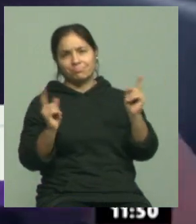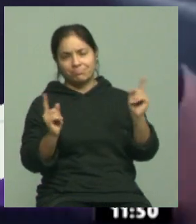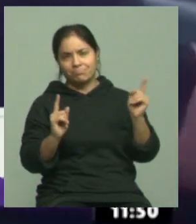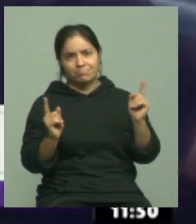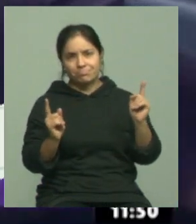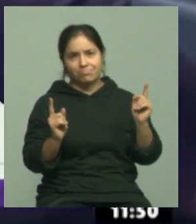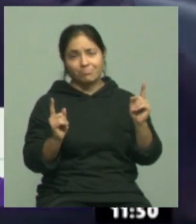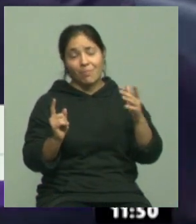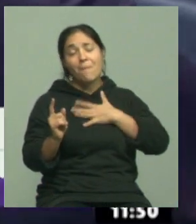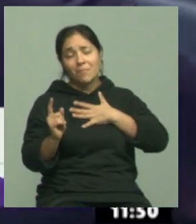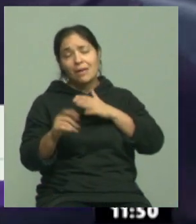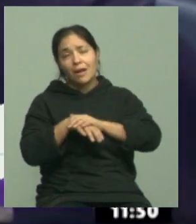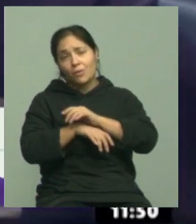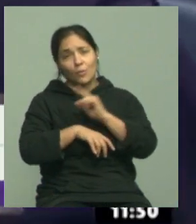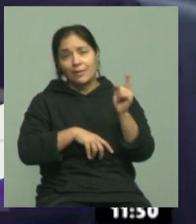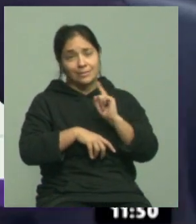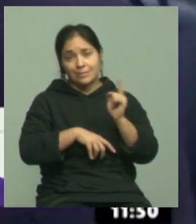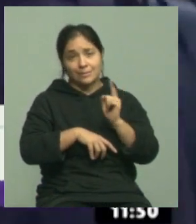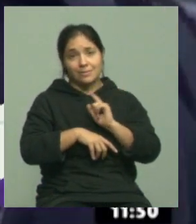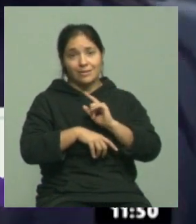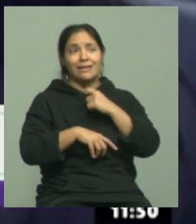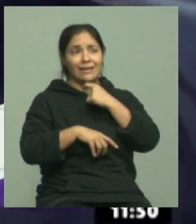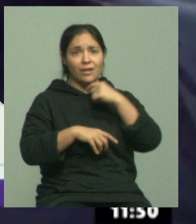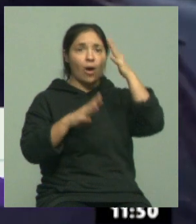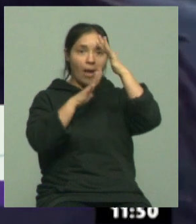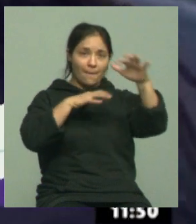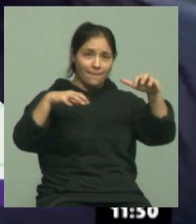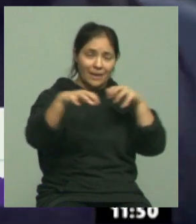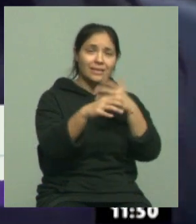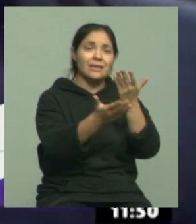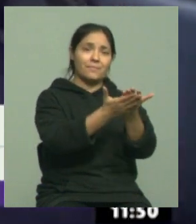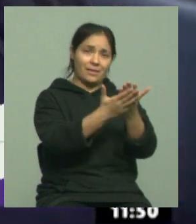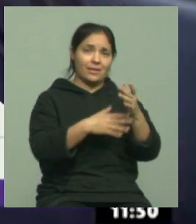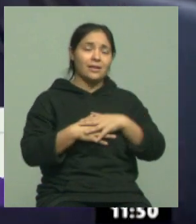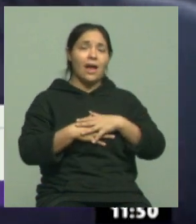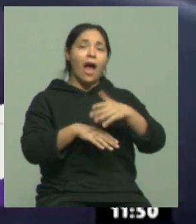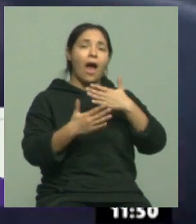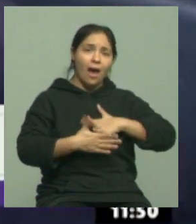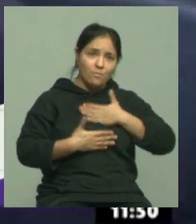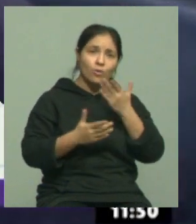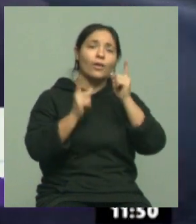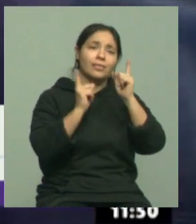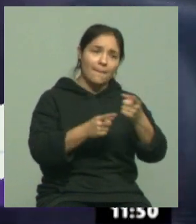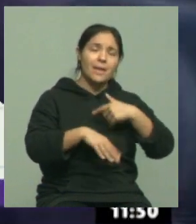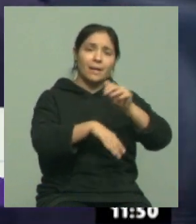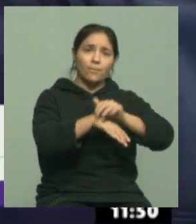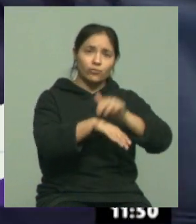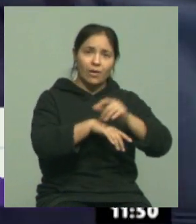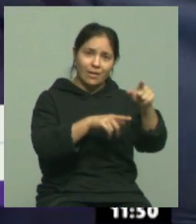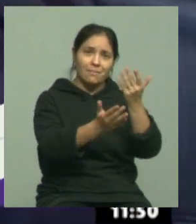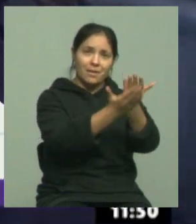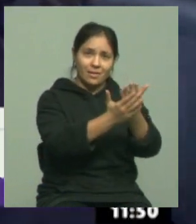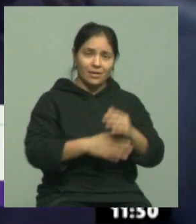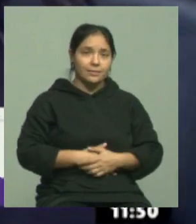no sé si es mi rol, pero sí te quiero pedir empatía, amorosidad y sobre todo responsabilidad. Responsabilidad que